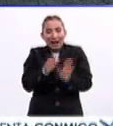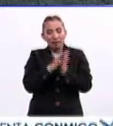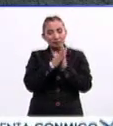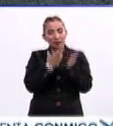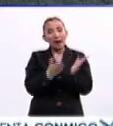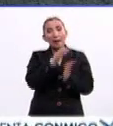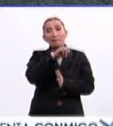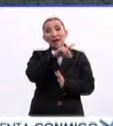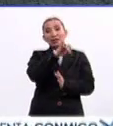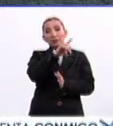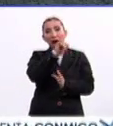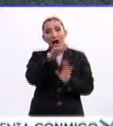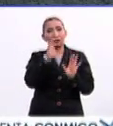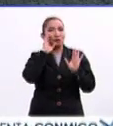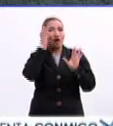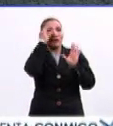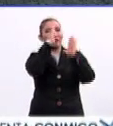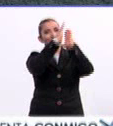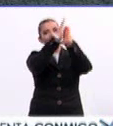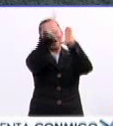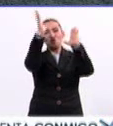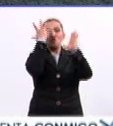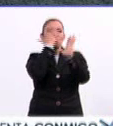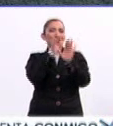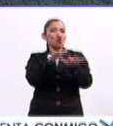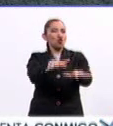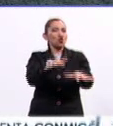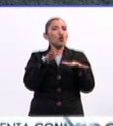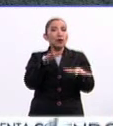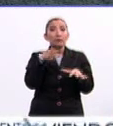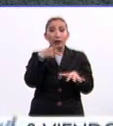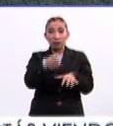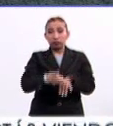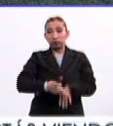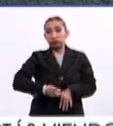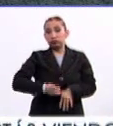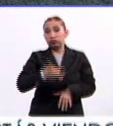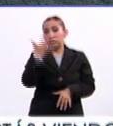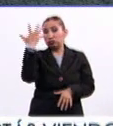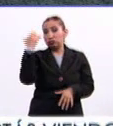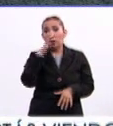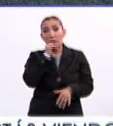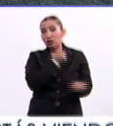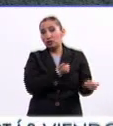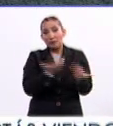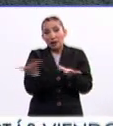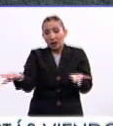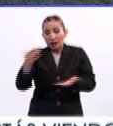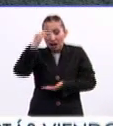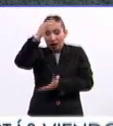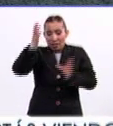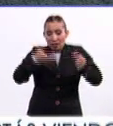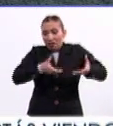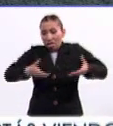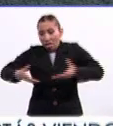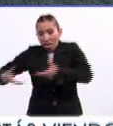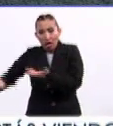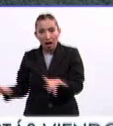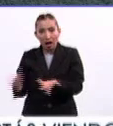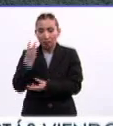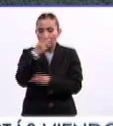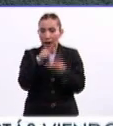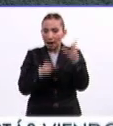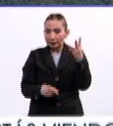ven muy bonitas en el librero, pero son poco manejables, entonces quizás se haga falta esas tres cosas en cuanto a la